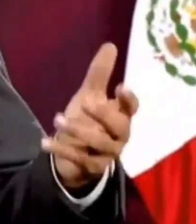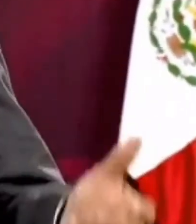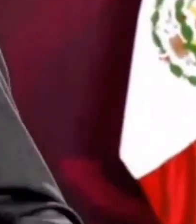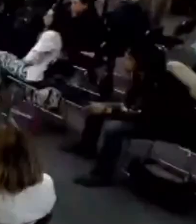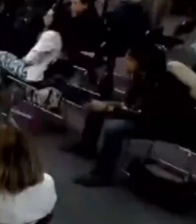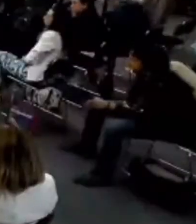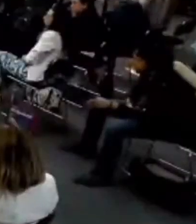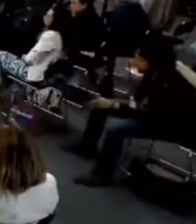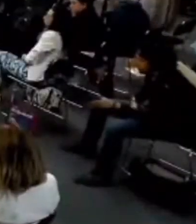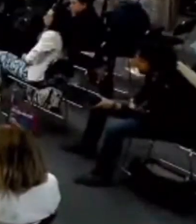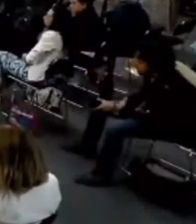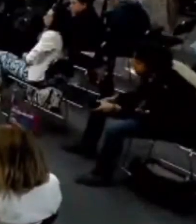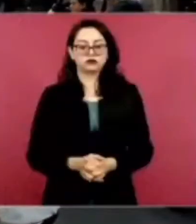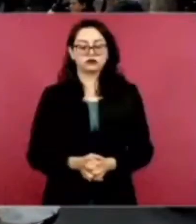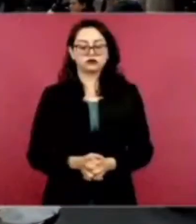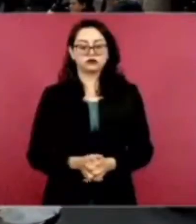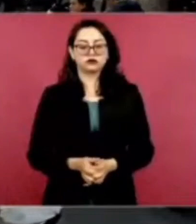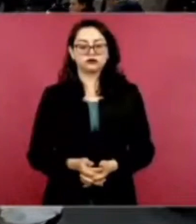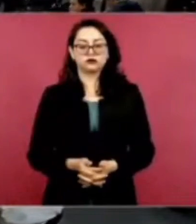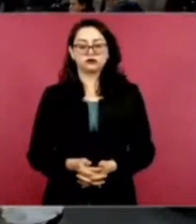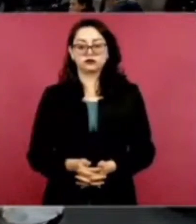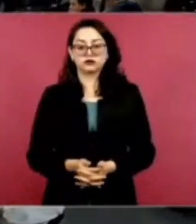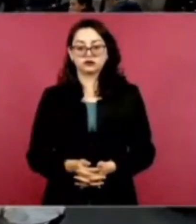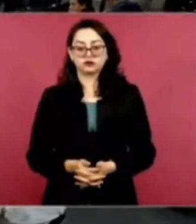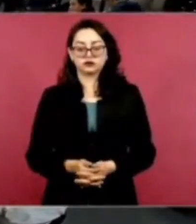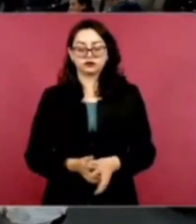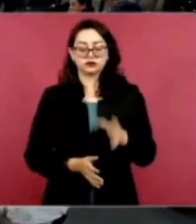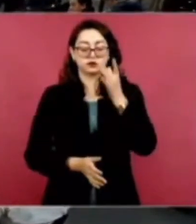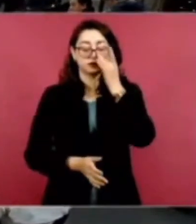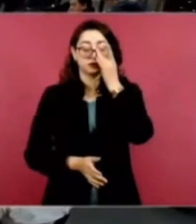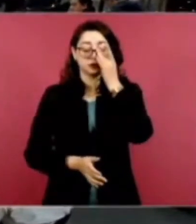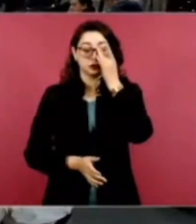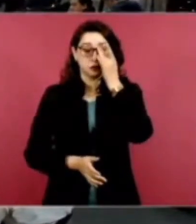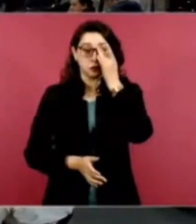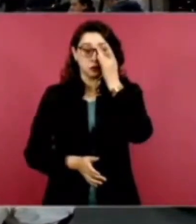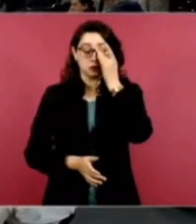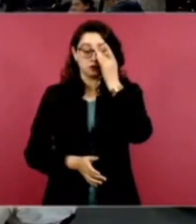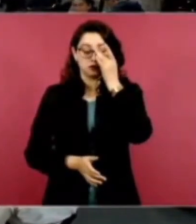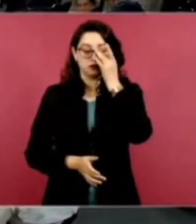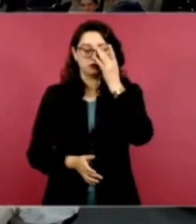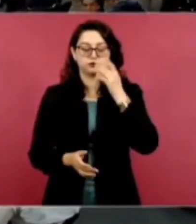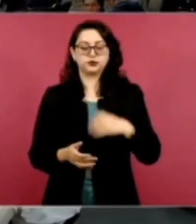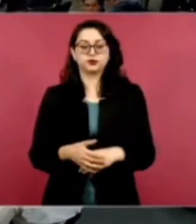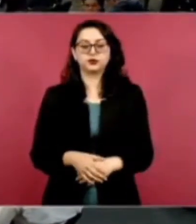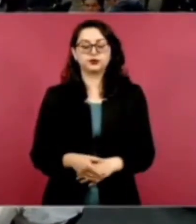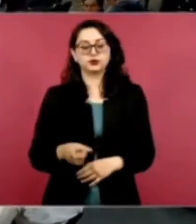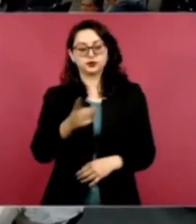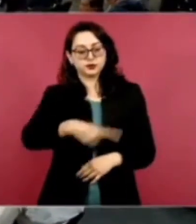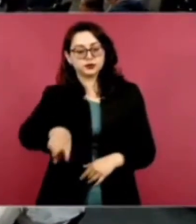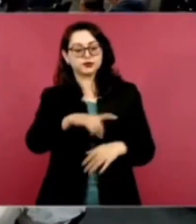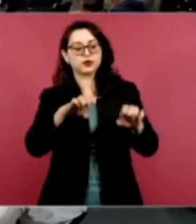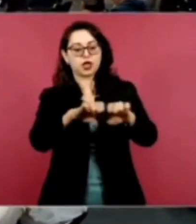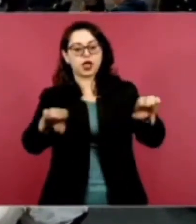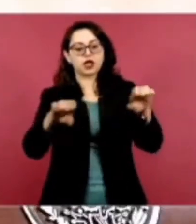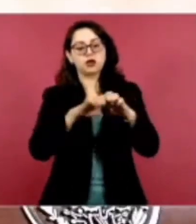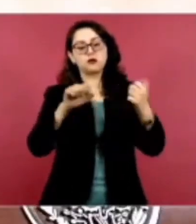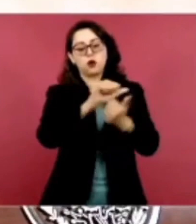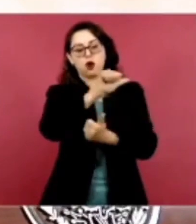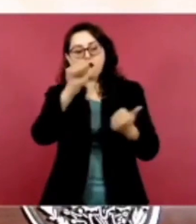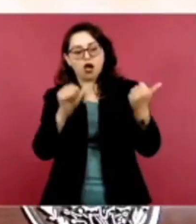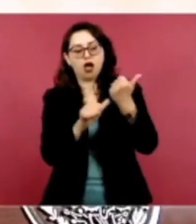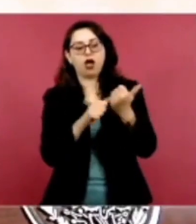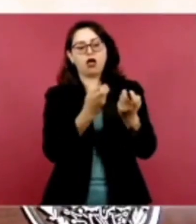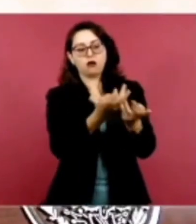y ayudantes, no solo eso, sino recibían presupuesto los